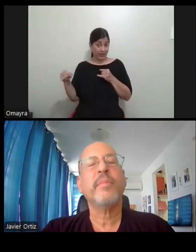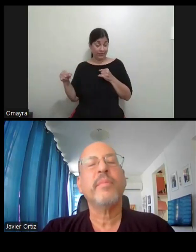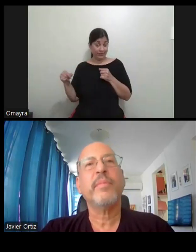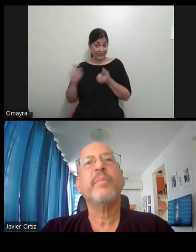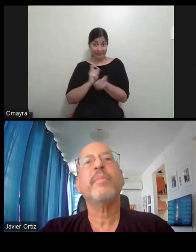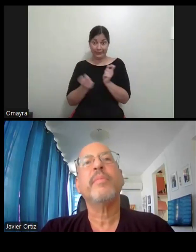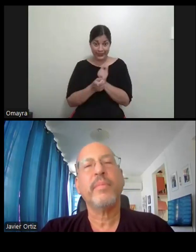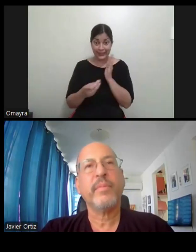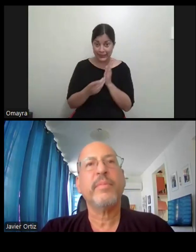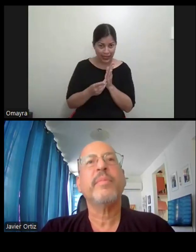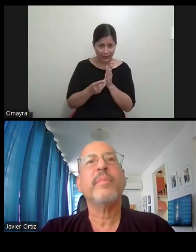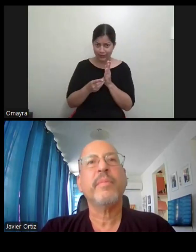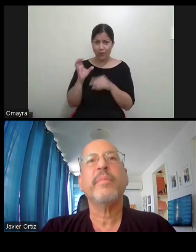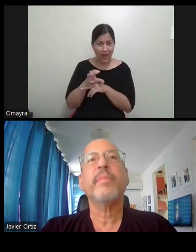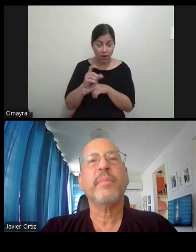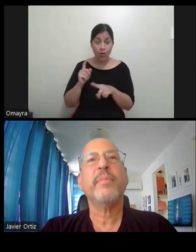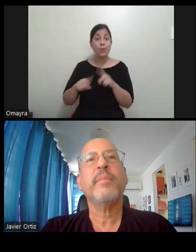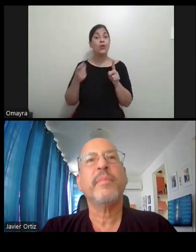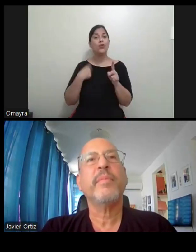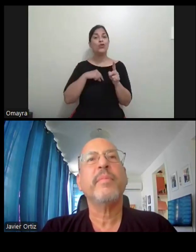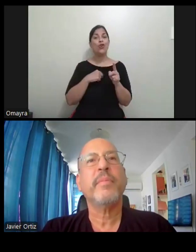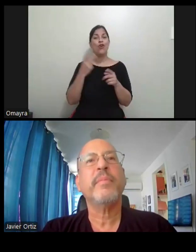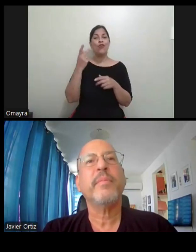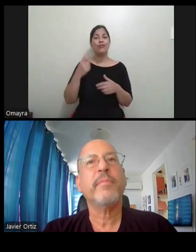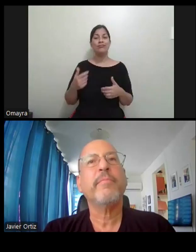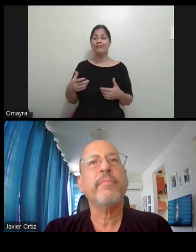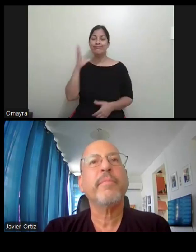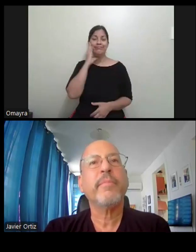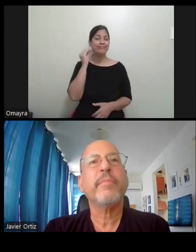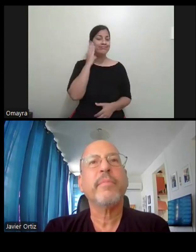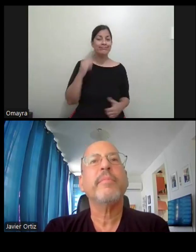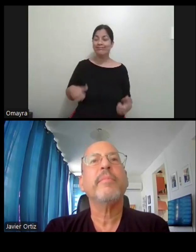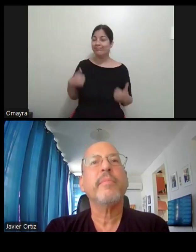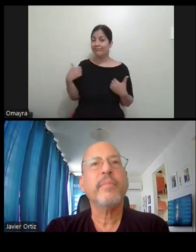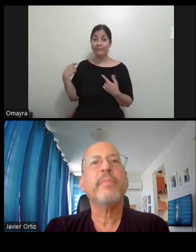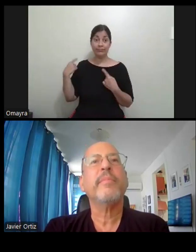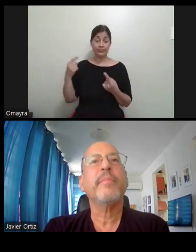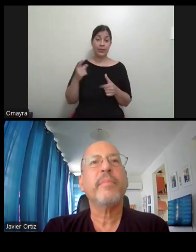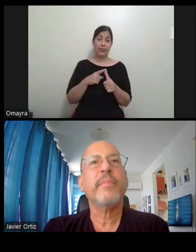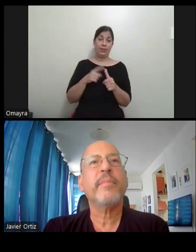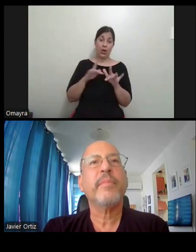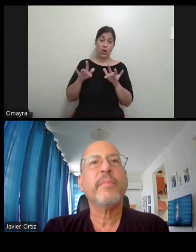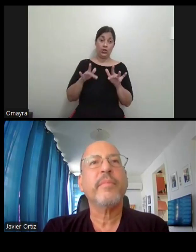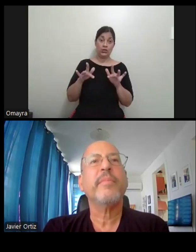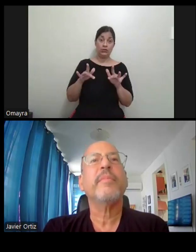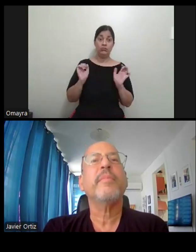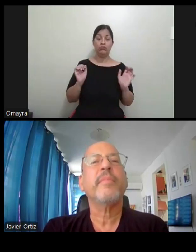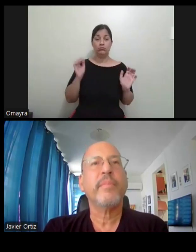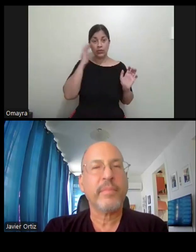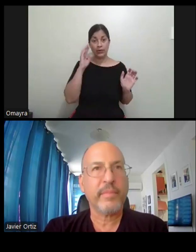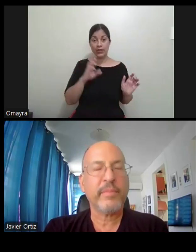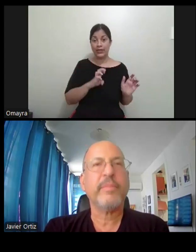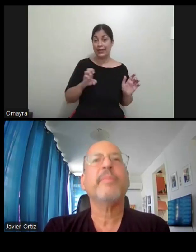obligado. No hubo, o sea, pero vivimos todos los pasos. Que si el cassette, bueno, primero reel to reel, ¿ustedes recuerdan de eso,